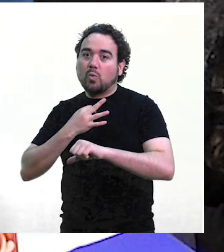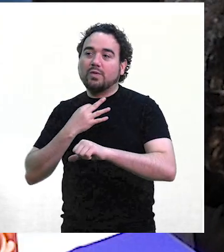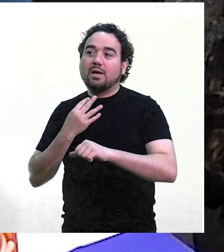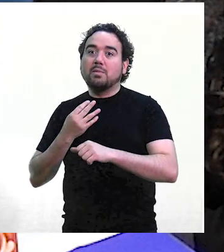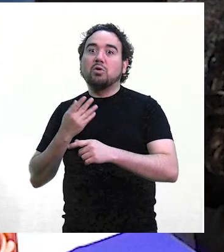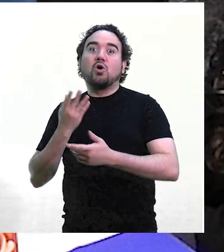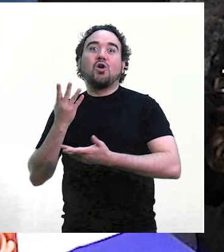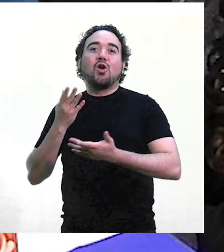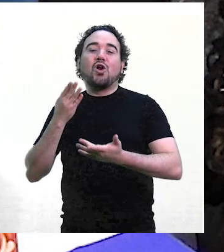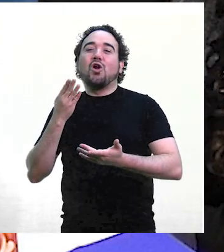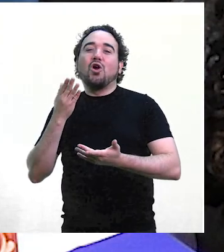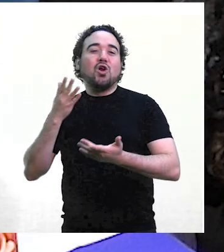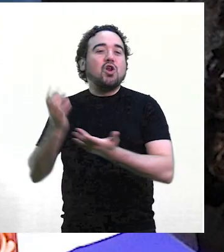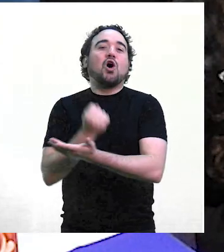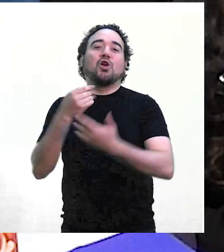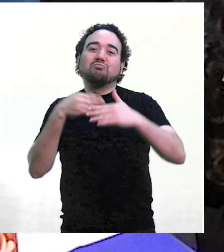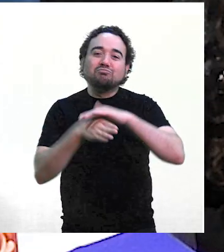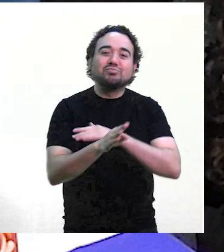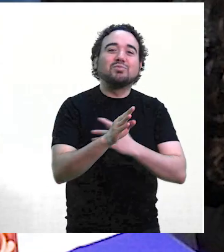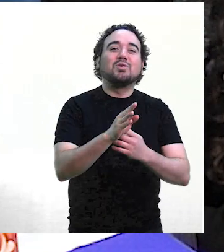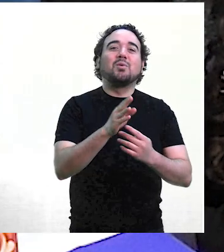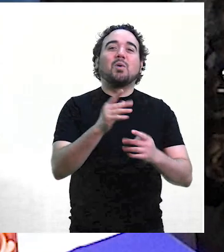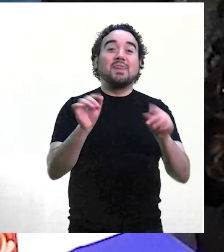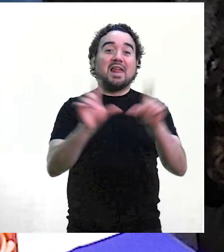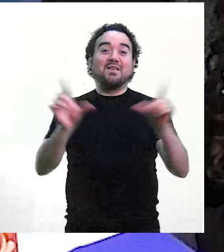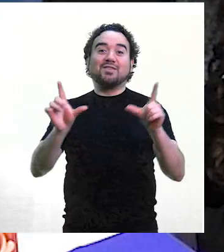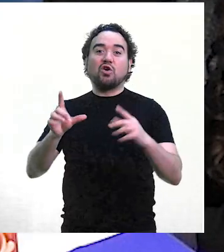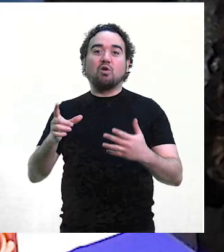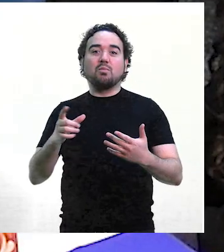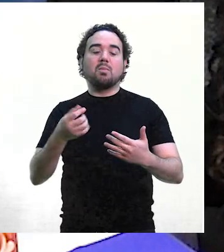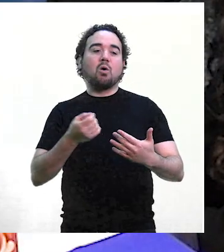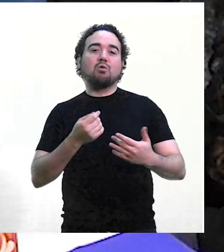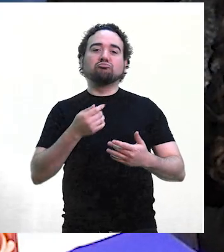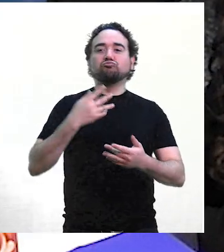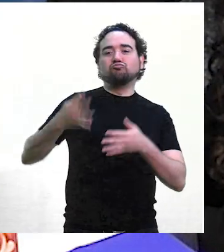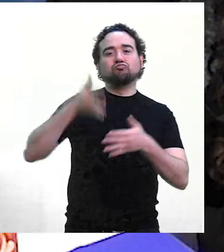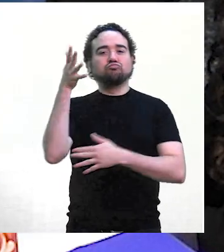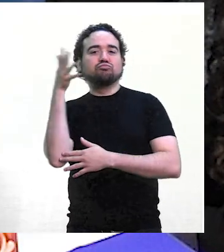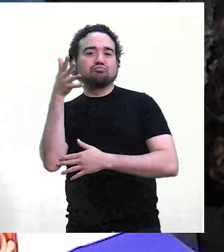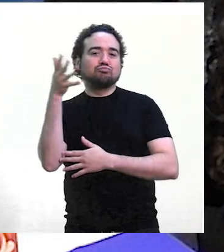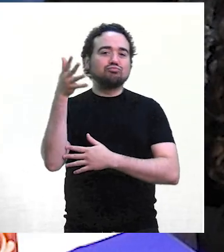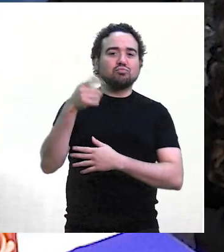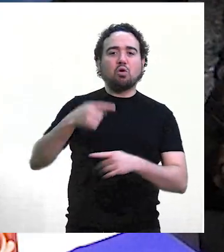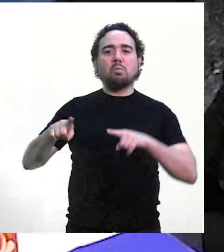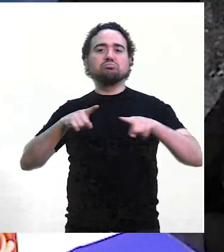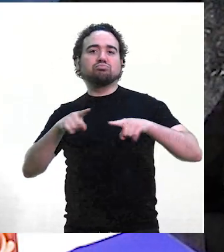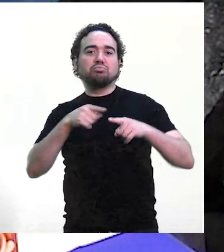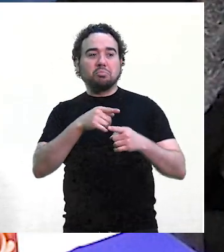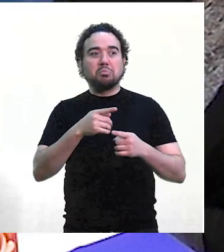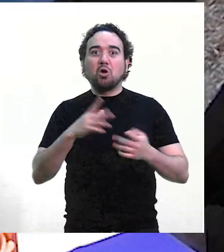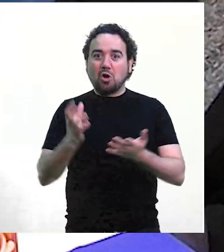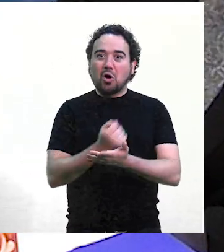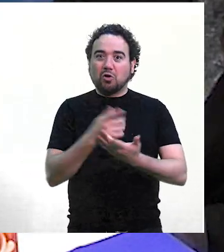abrir paso en un programa de TV que es de cocina. Entonces ella parte como enseñando recetas